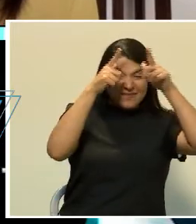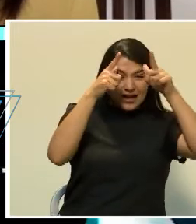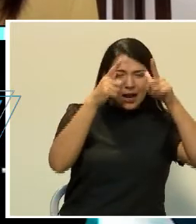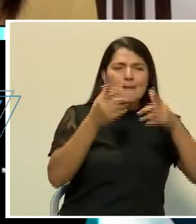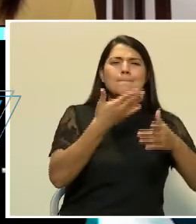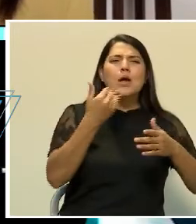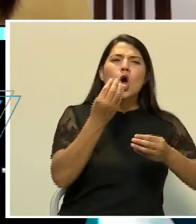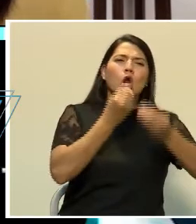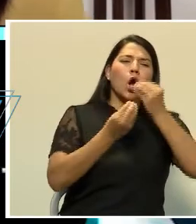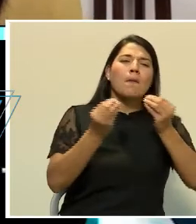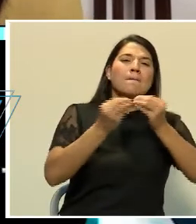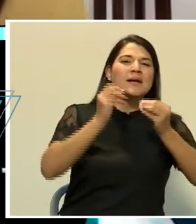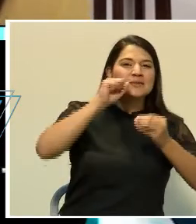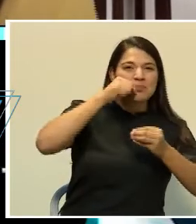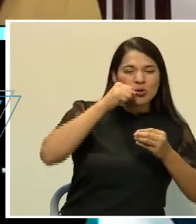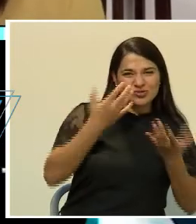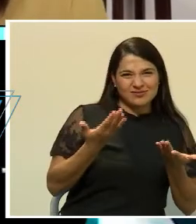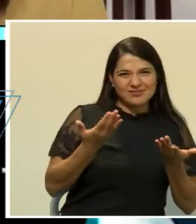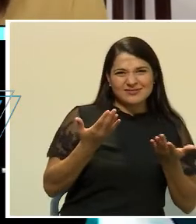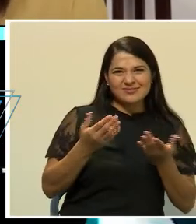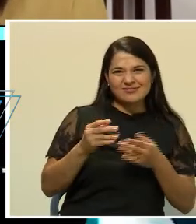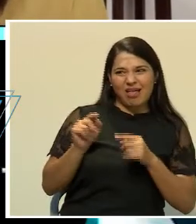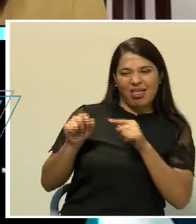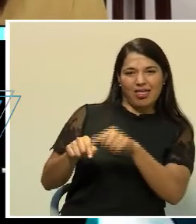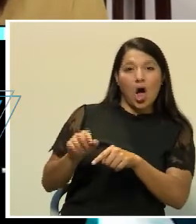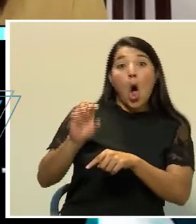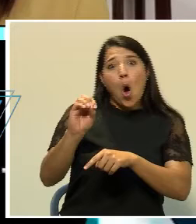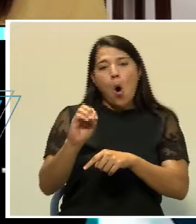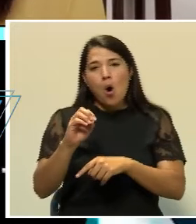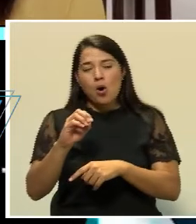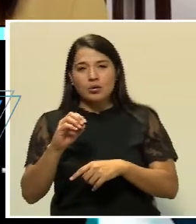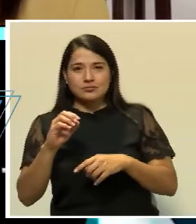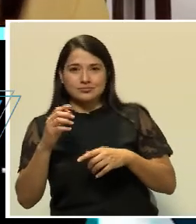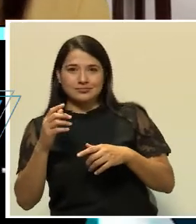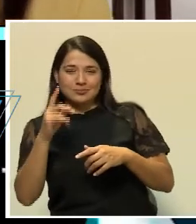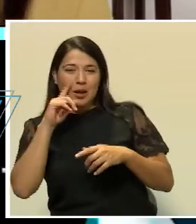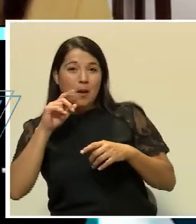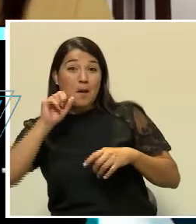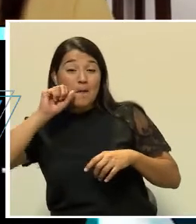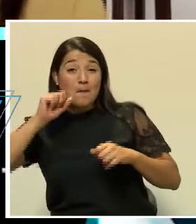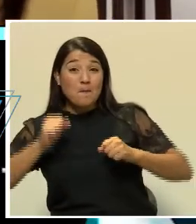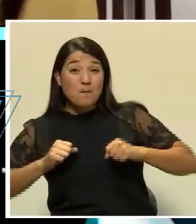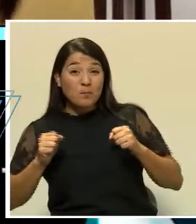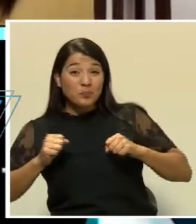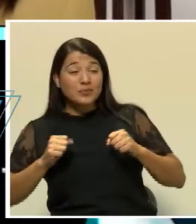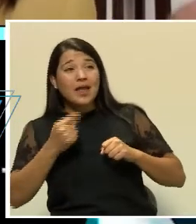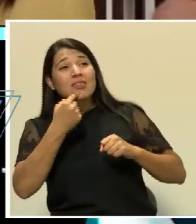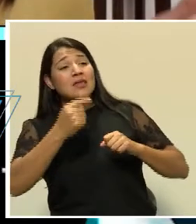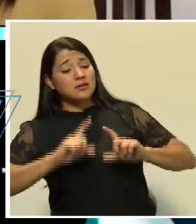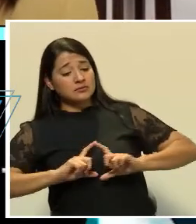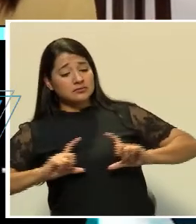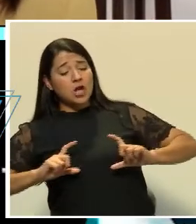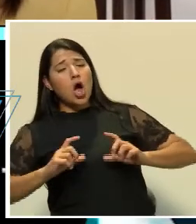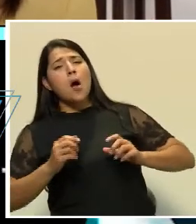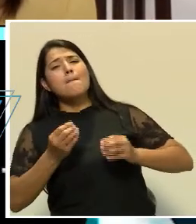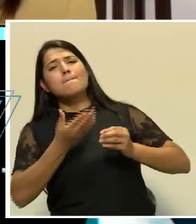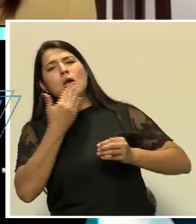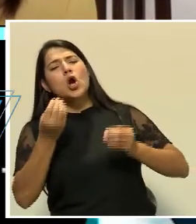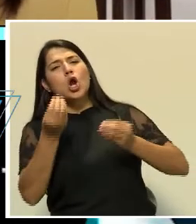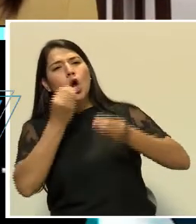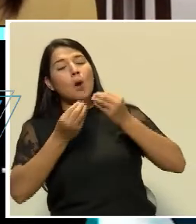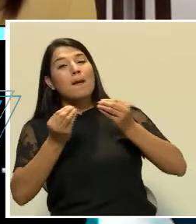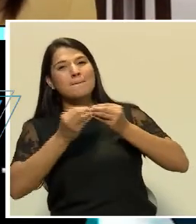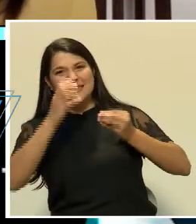situación, afortunadamente para los chinos descendientes, pero realmente desafortunados en general para nosotros como sociedad